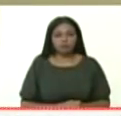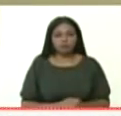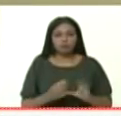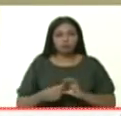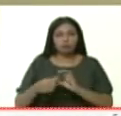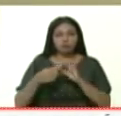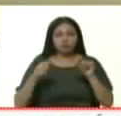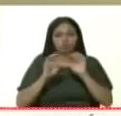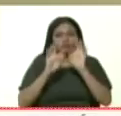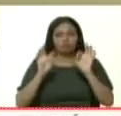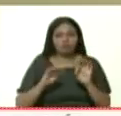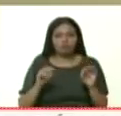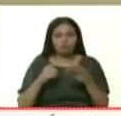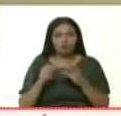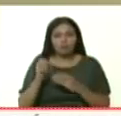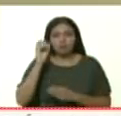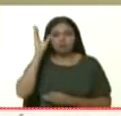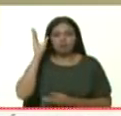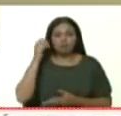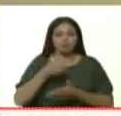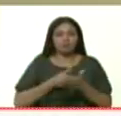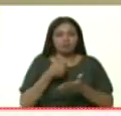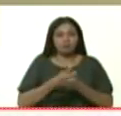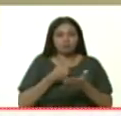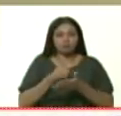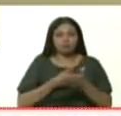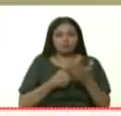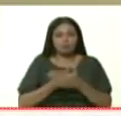uniendo las capacidades de lucha.